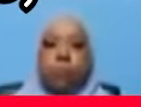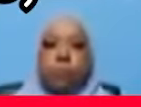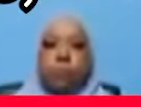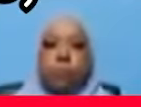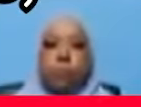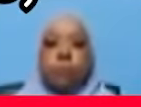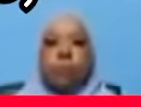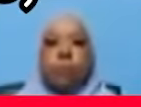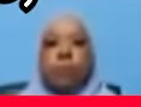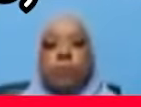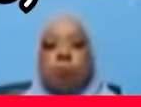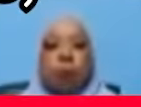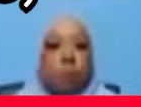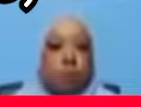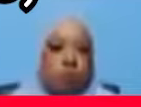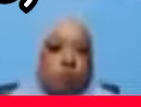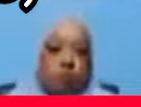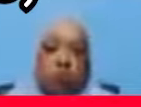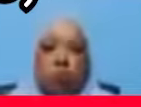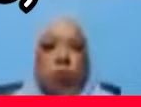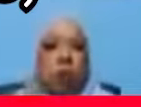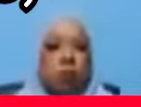Así es la derecha extrema y fascista.